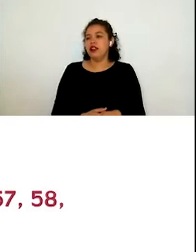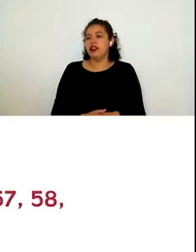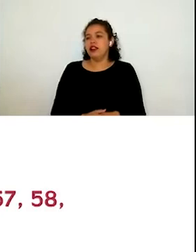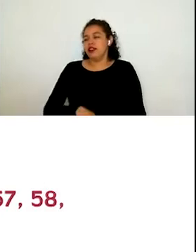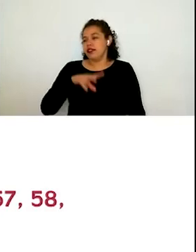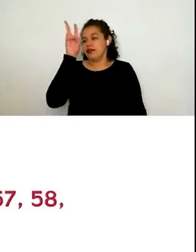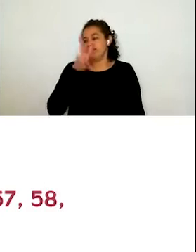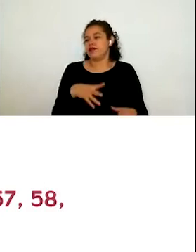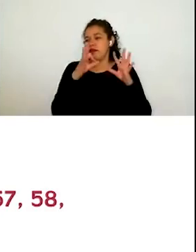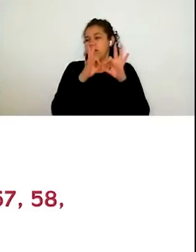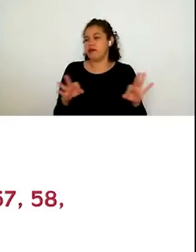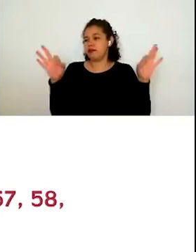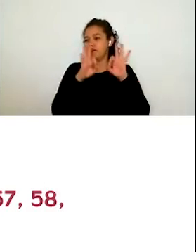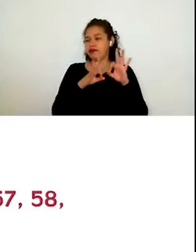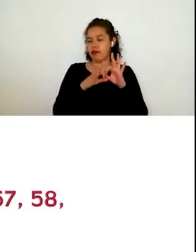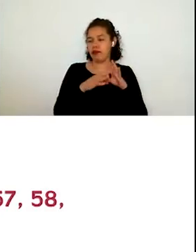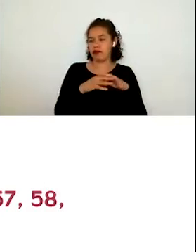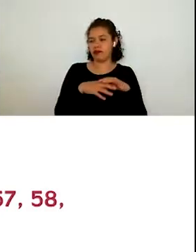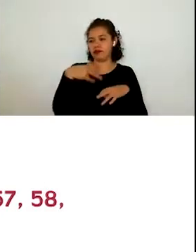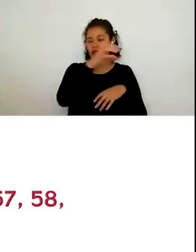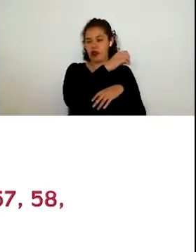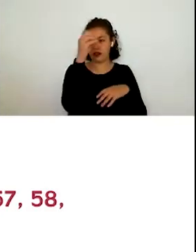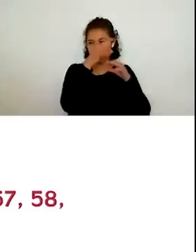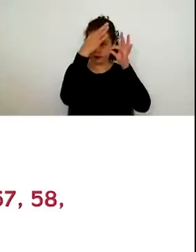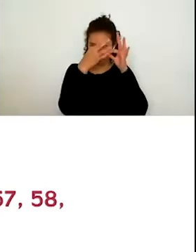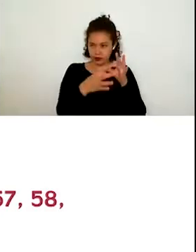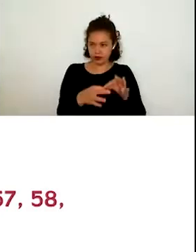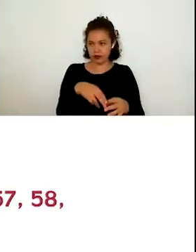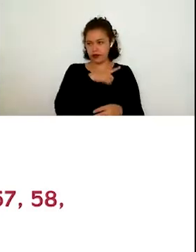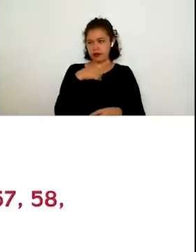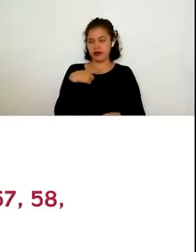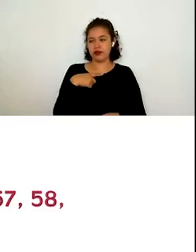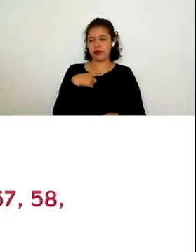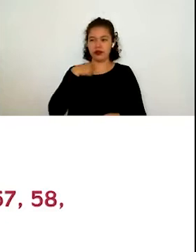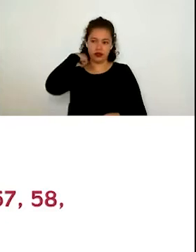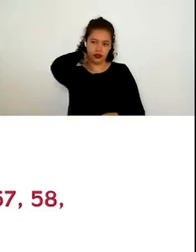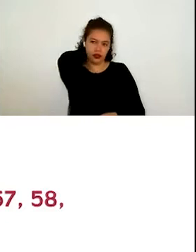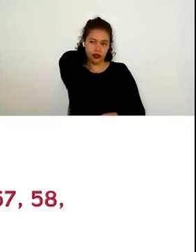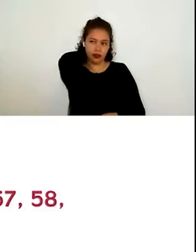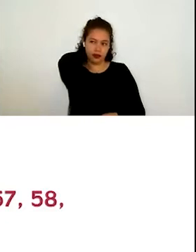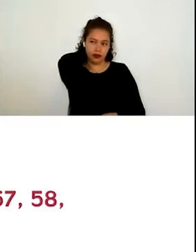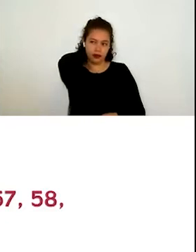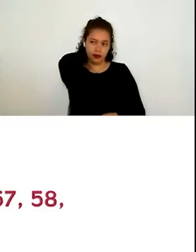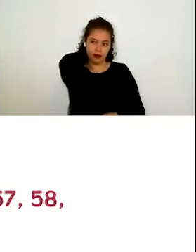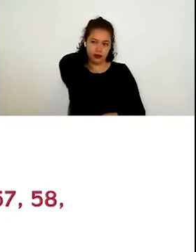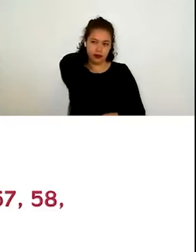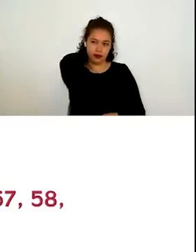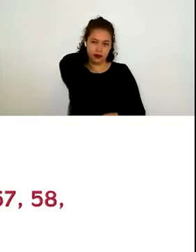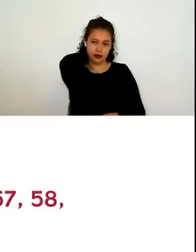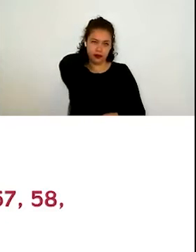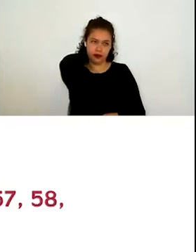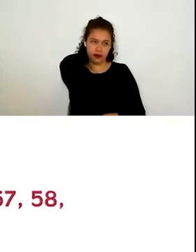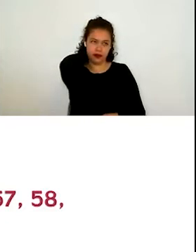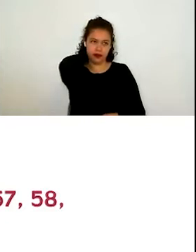cuáles son las obligaciones que deben de cumplir. Seguramente, si ya trabajan en la institución desde hace